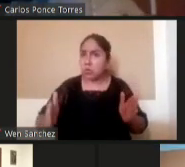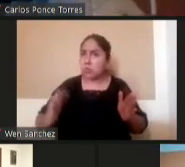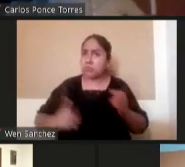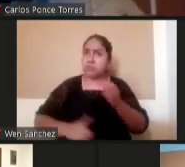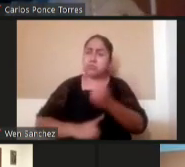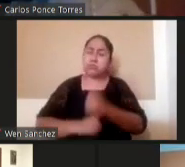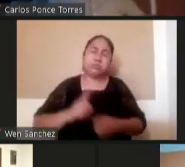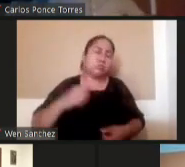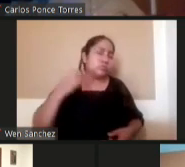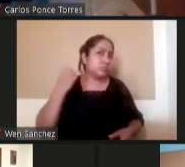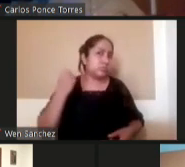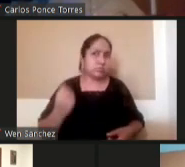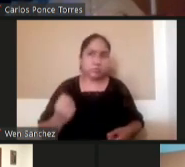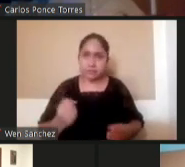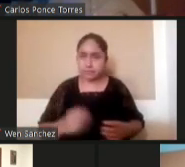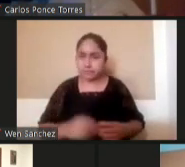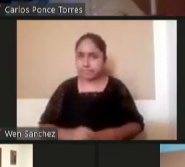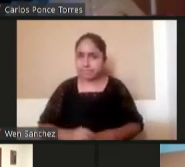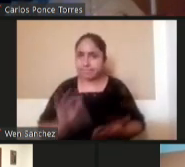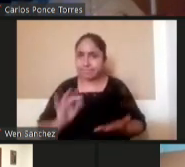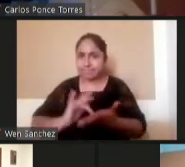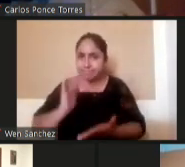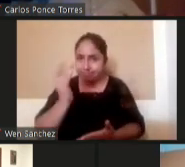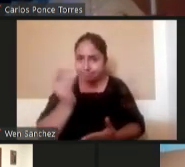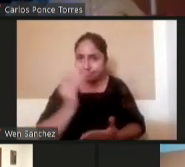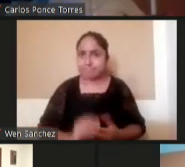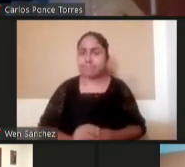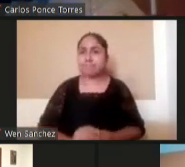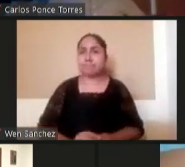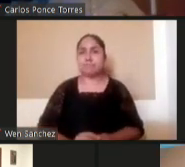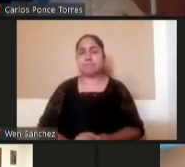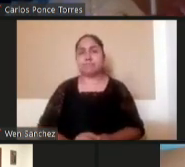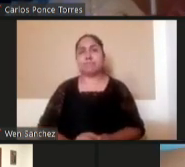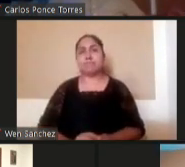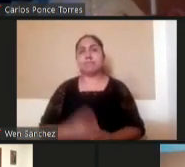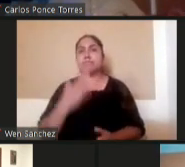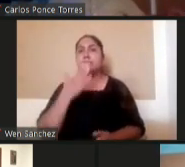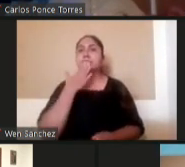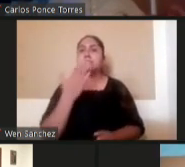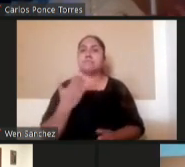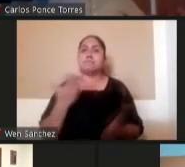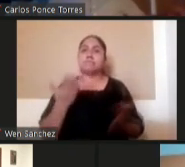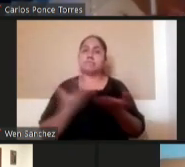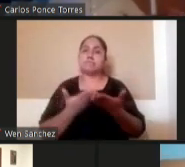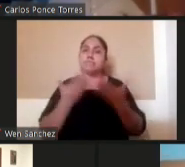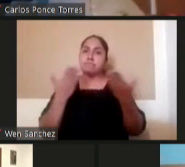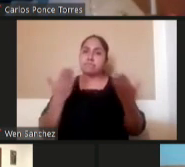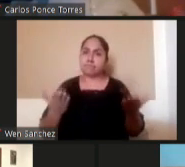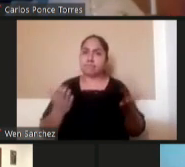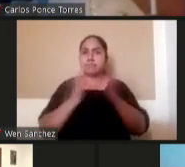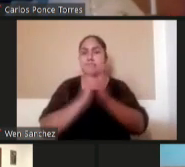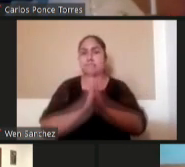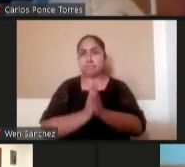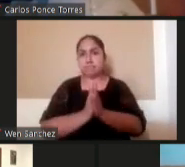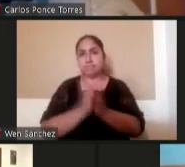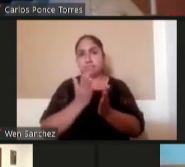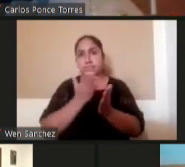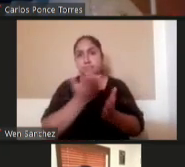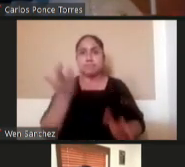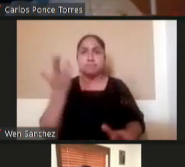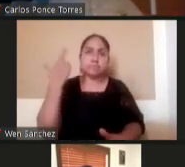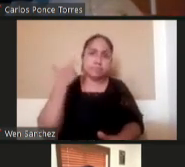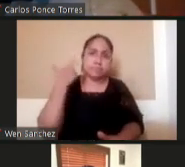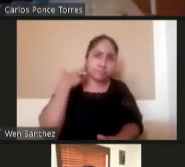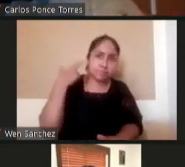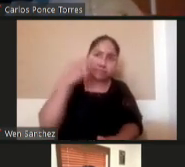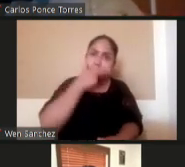Gracias, señora Mendoza, por su participación. Bien, vamos a poner a consideración de los regidores y